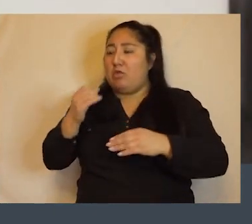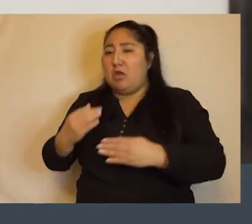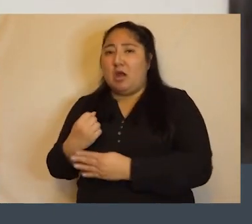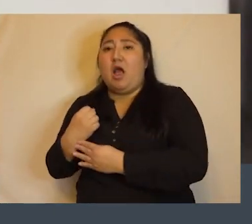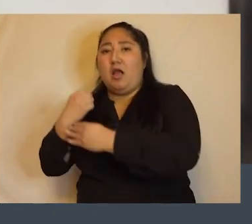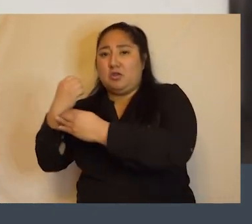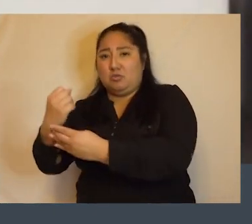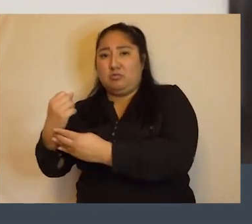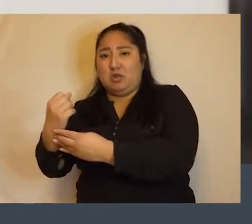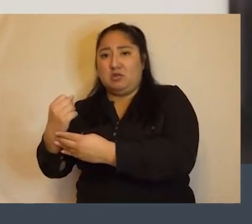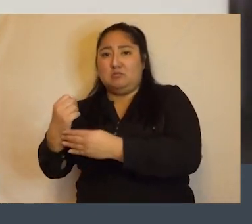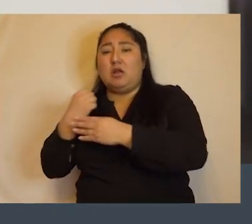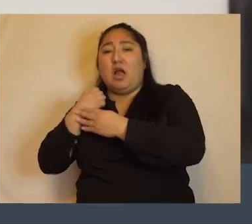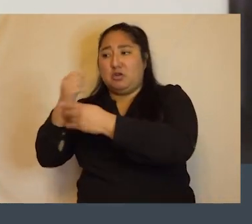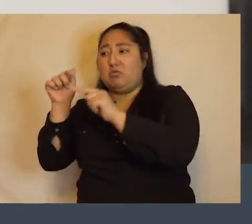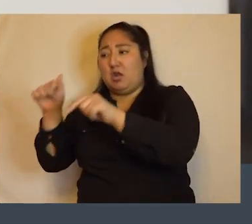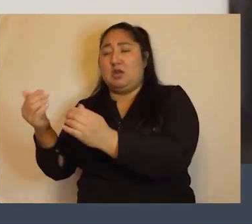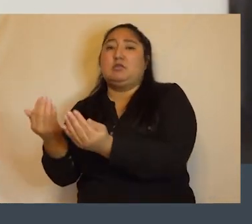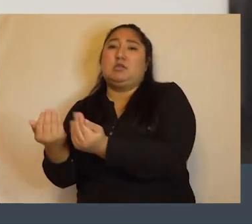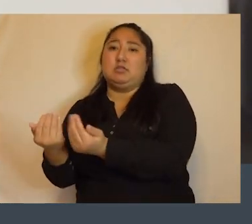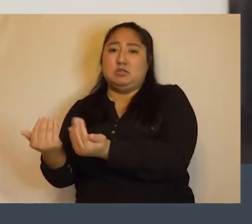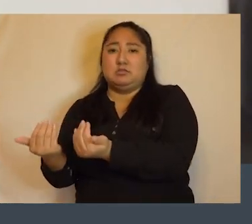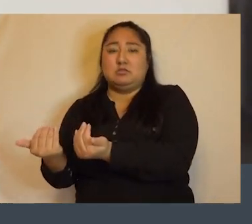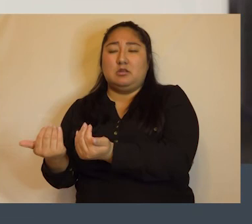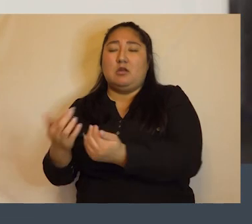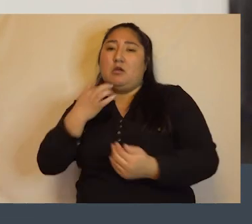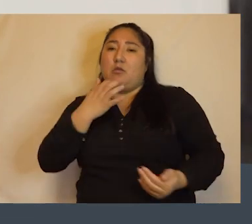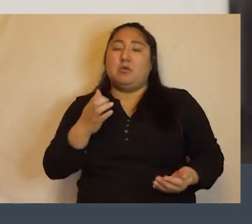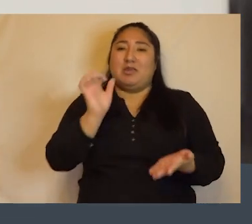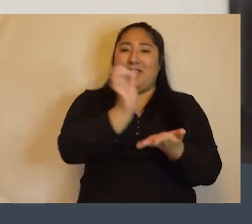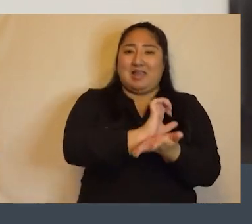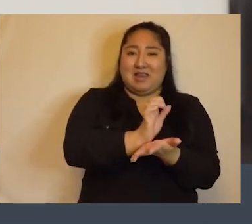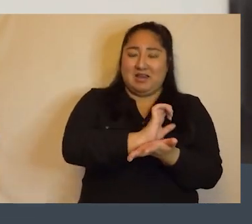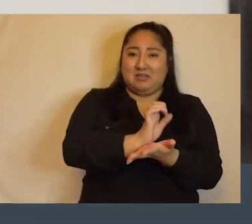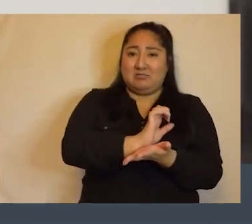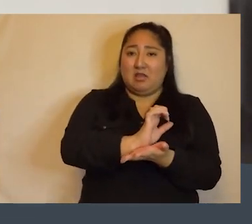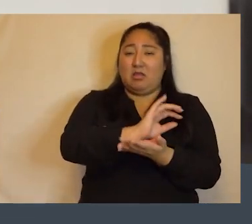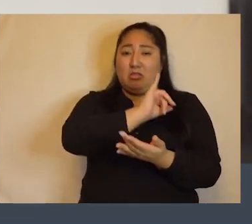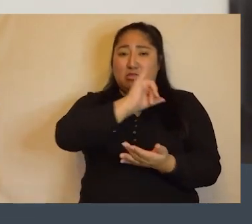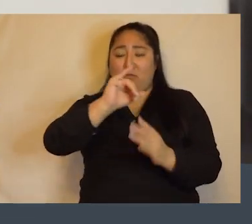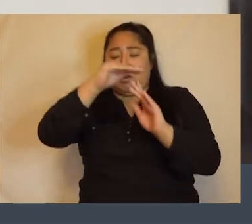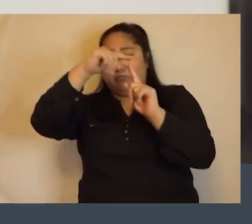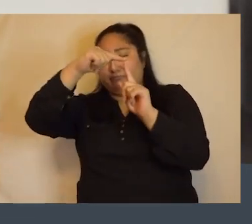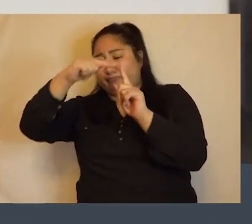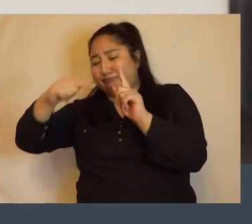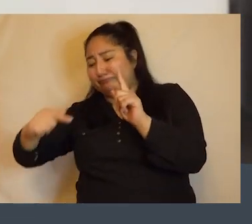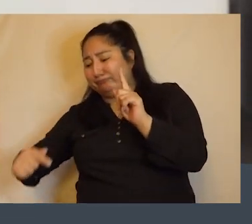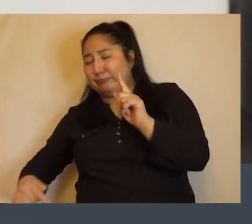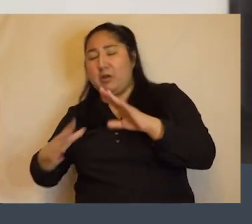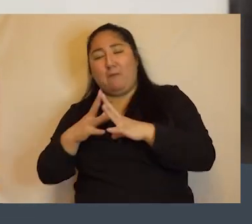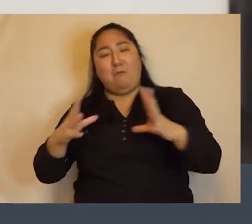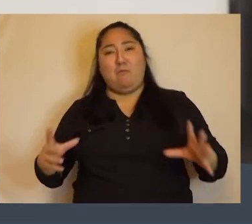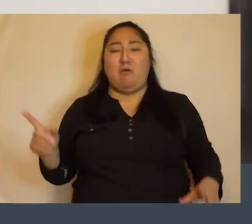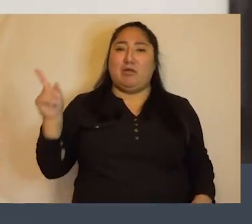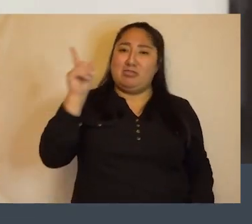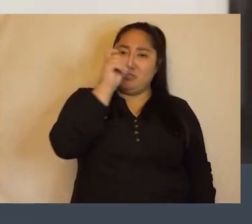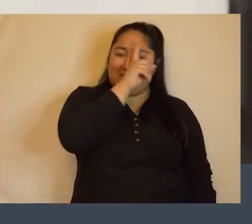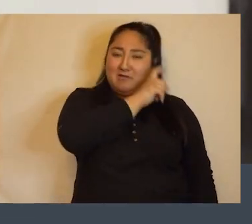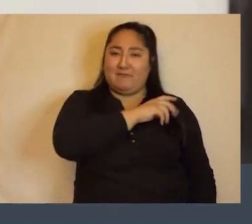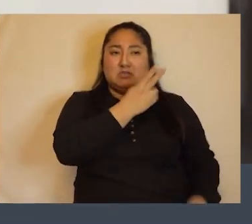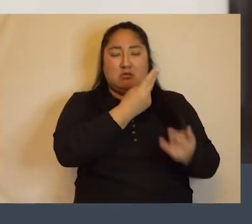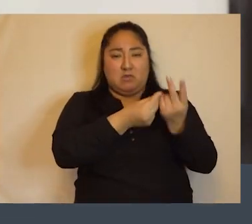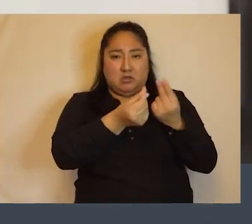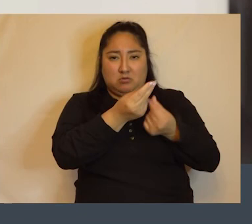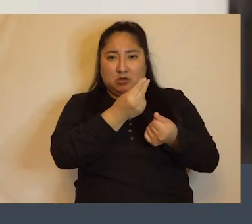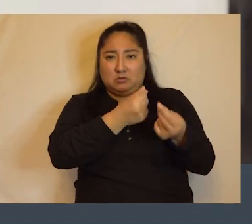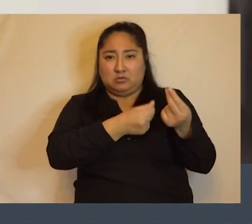ágil para cubrir estas necesidades del Estado, porque si no, la situación y el estado de bienestar va a ir decayendo y después es muy